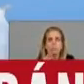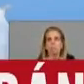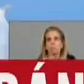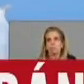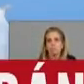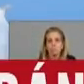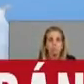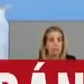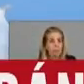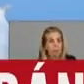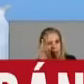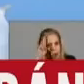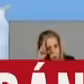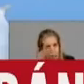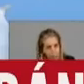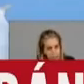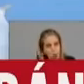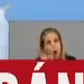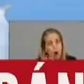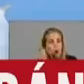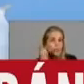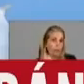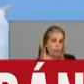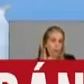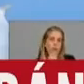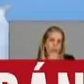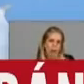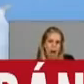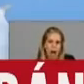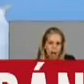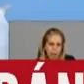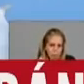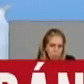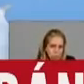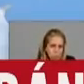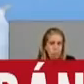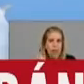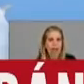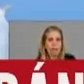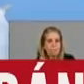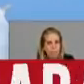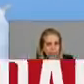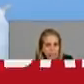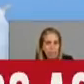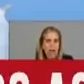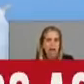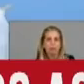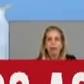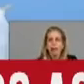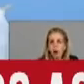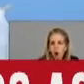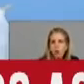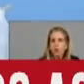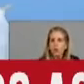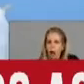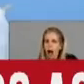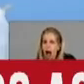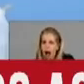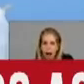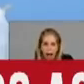muertes, internaciones y el colapso del sistema de salud, sino que ha pasado algo muy importante, que es que